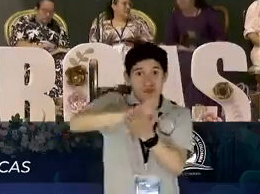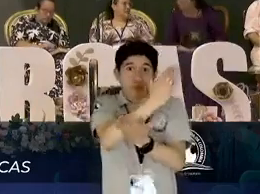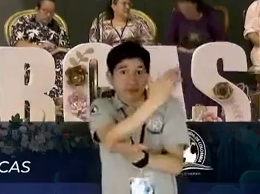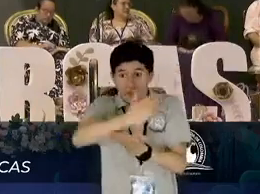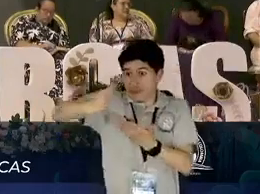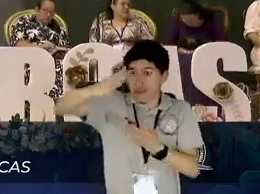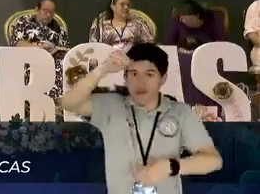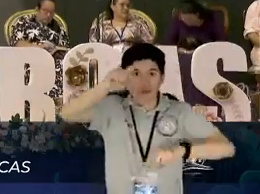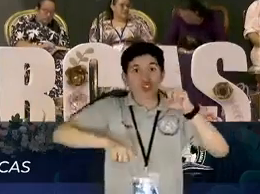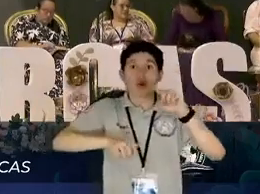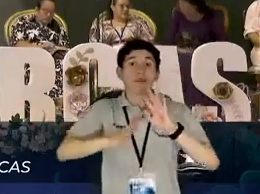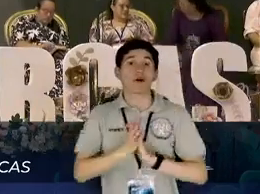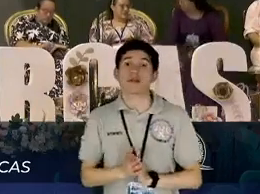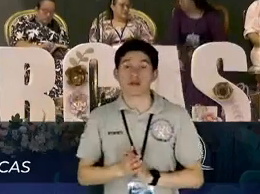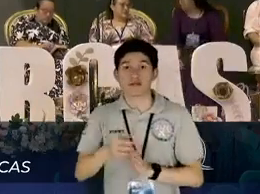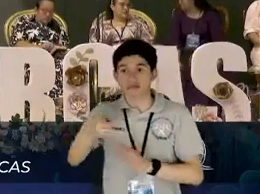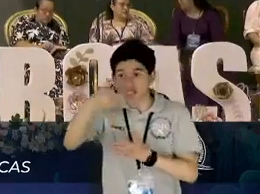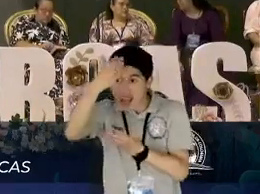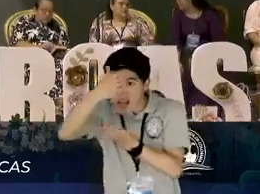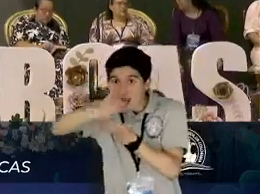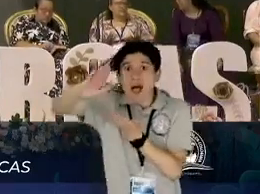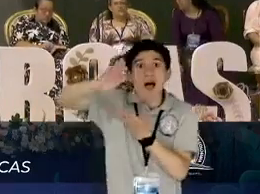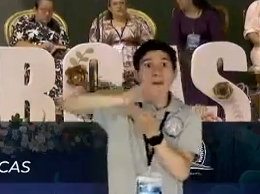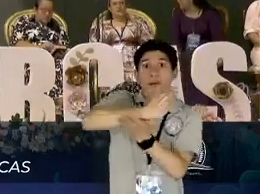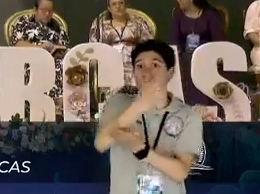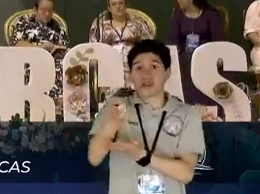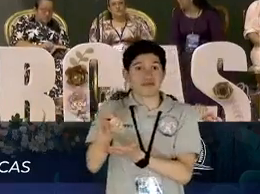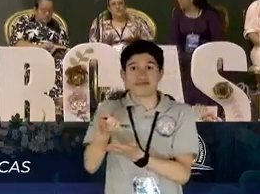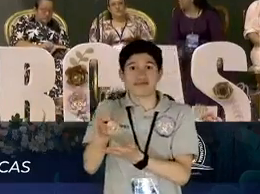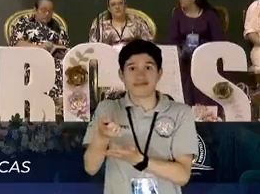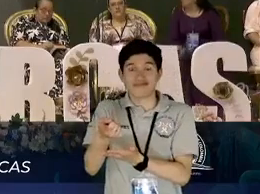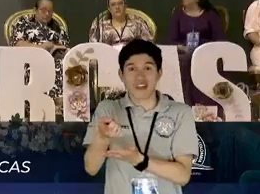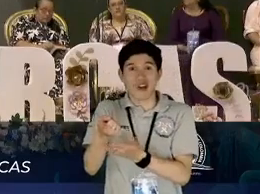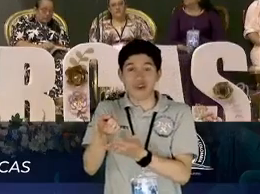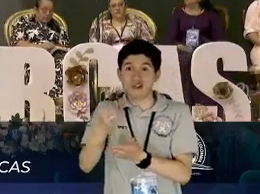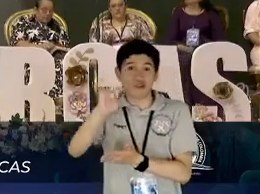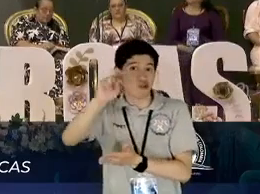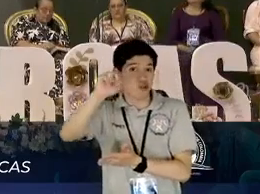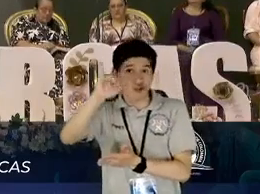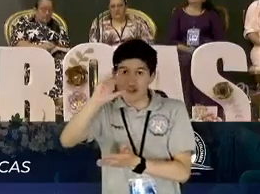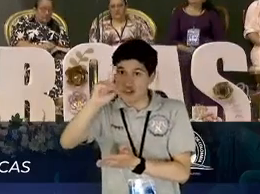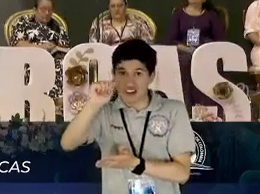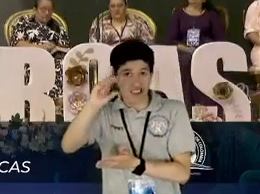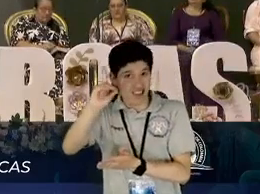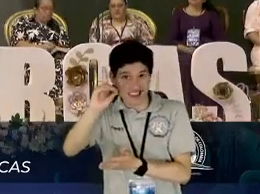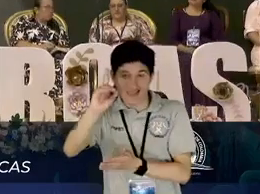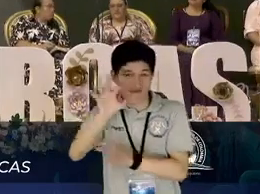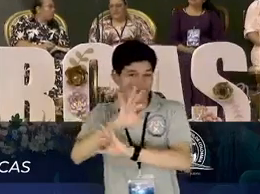se llegara a dividir, pierde su esencia. Por